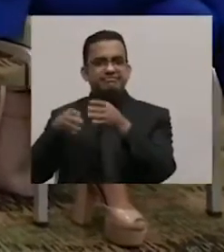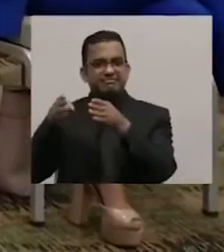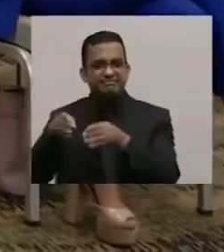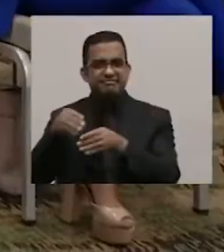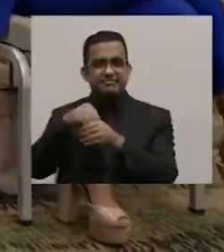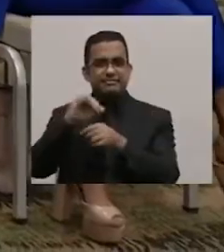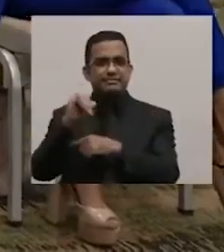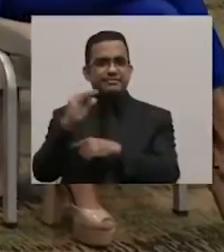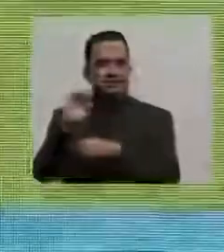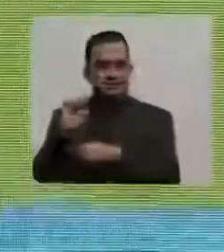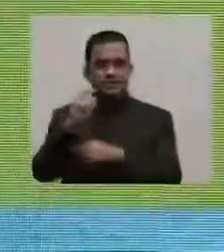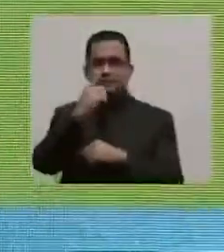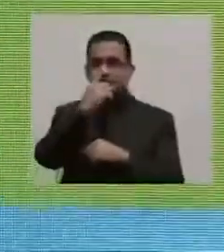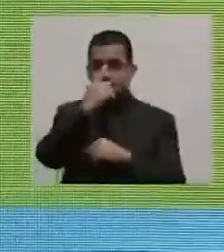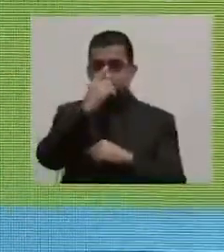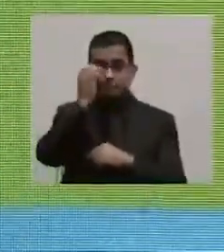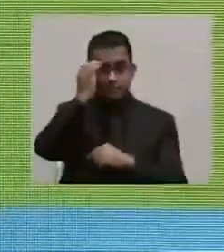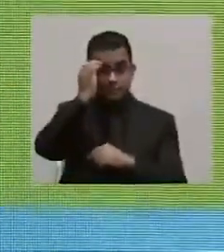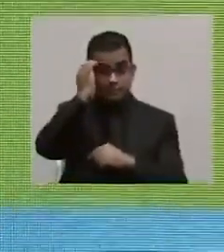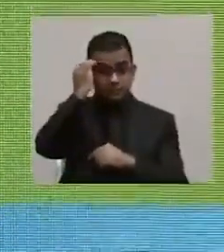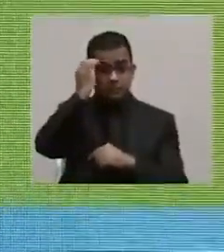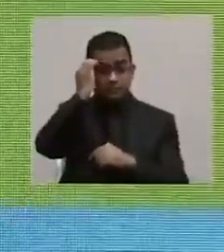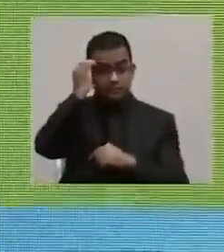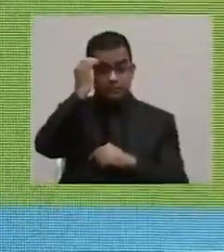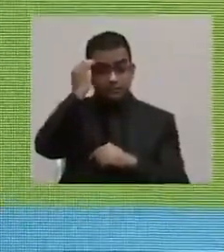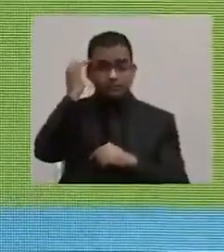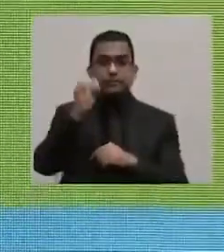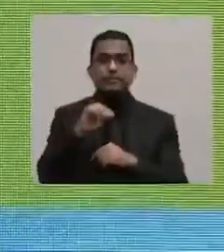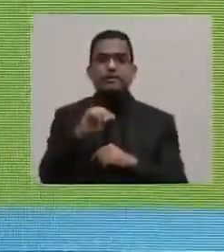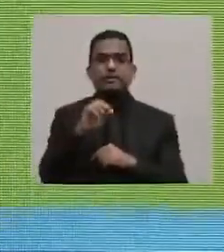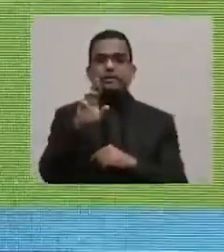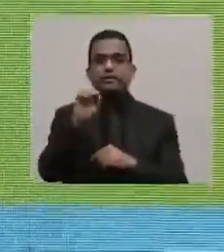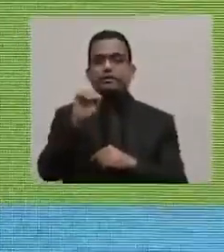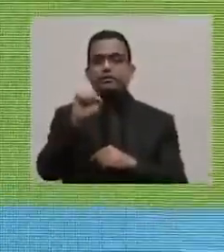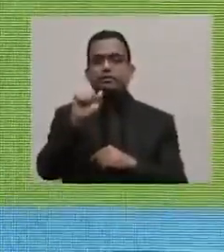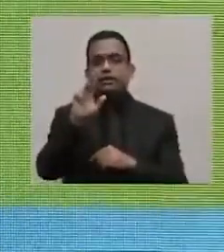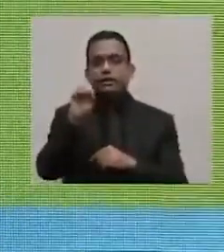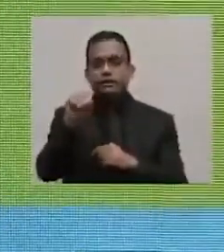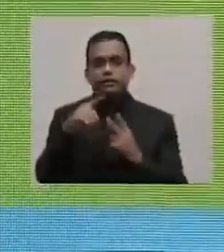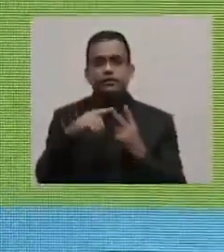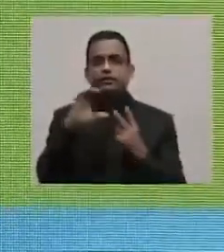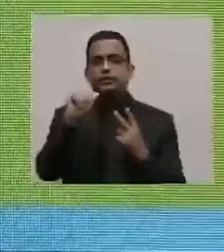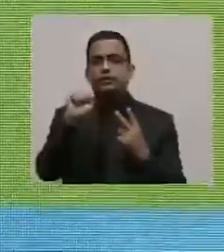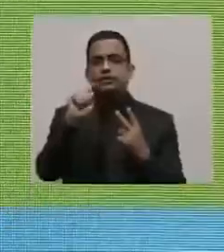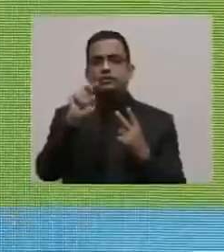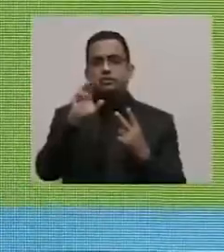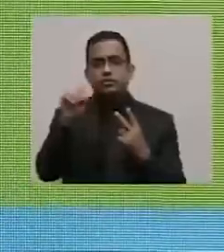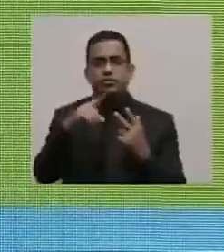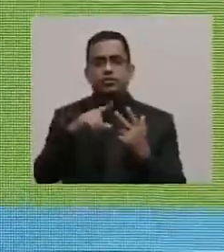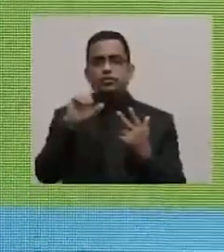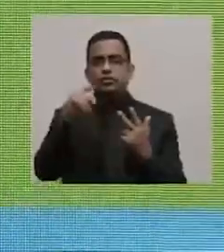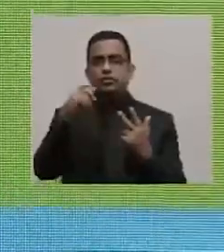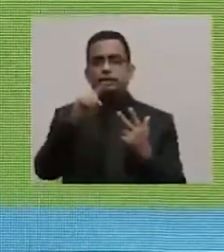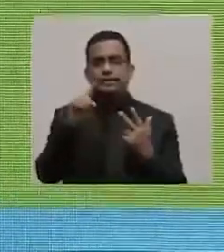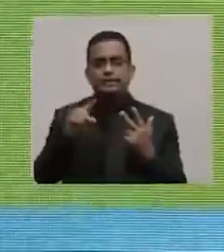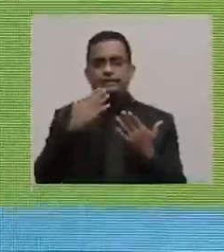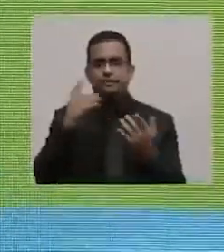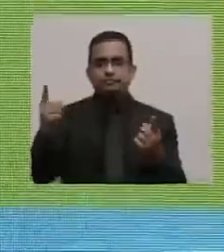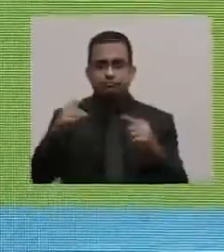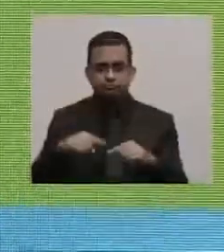la Junta Central Electoral, Aníbal Carrosario, Freddy Ángel Castro, Prado López, muchas gracias por